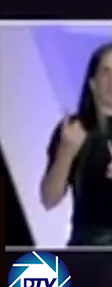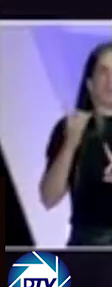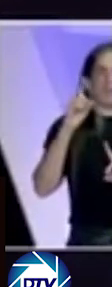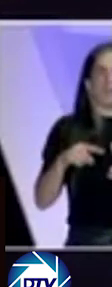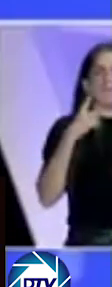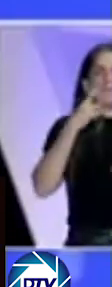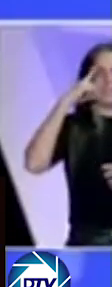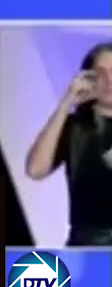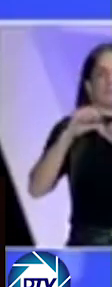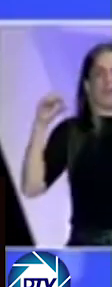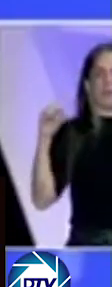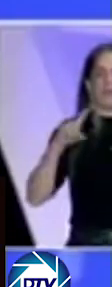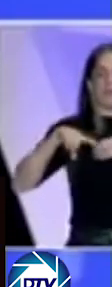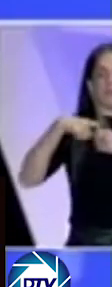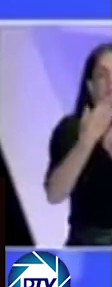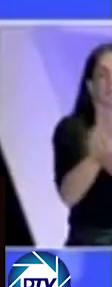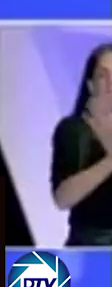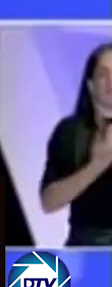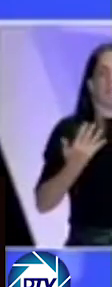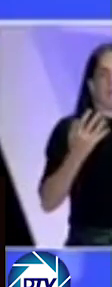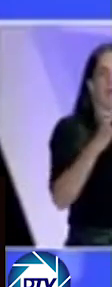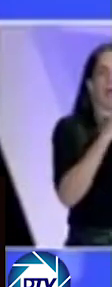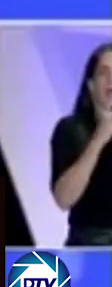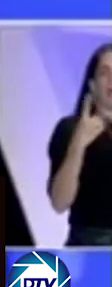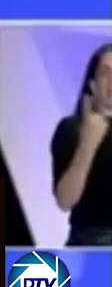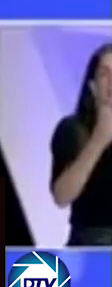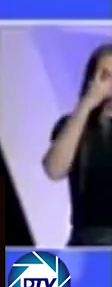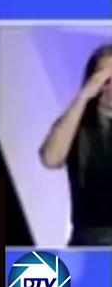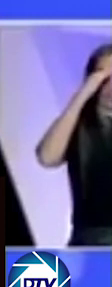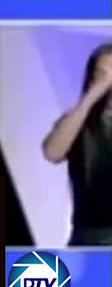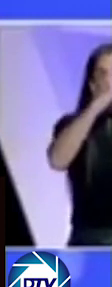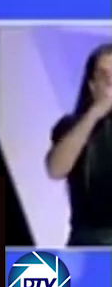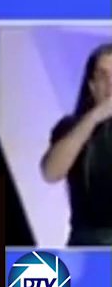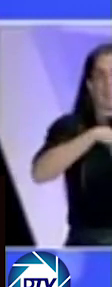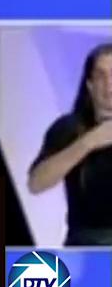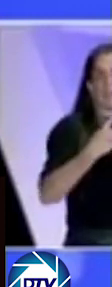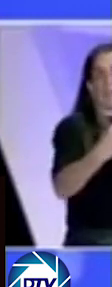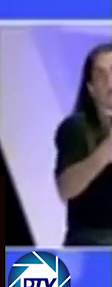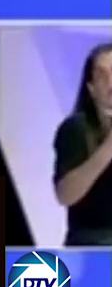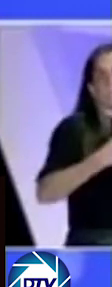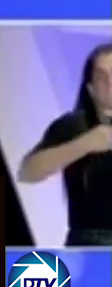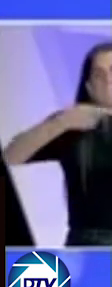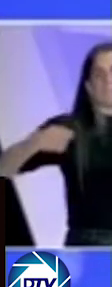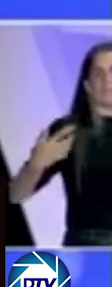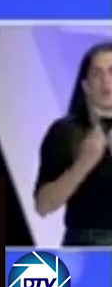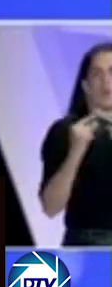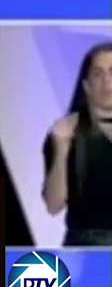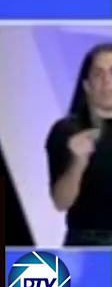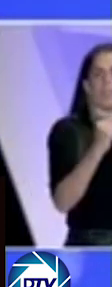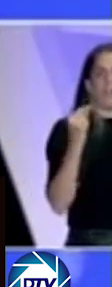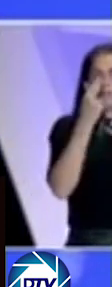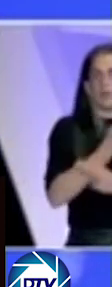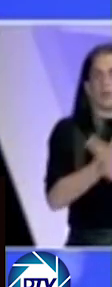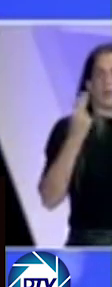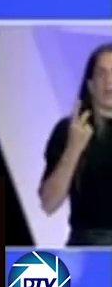con impuestos sociales con el ibal con un impuesto patrimonio con sucesiones con donaciones con el impuesto al diésel con los impuestos verdes